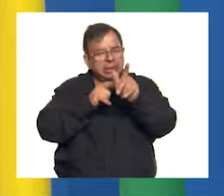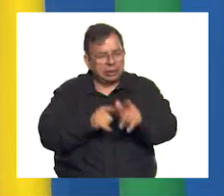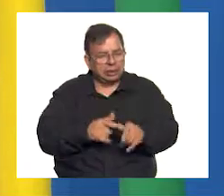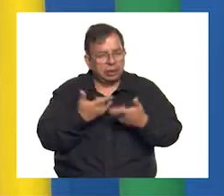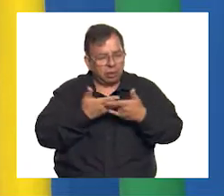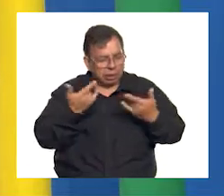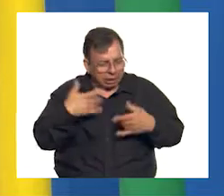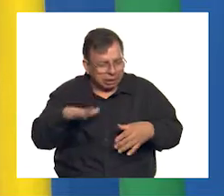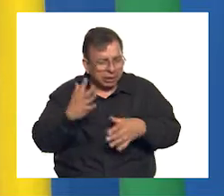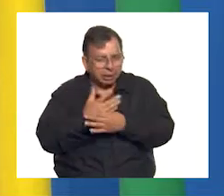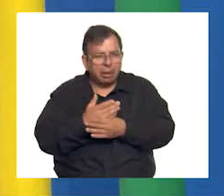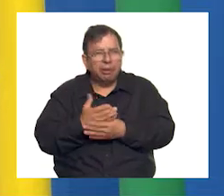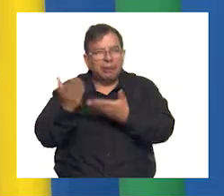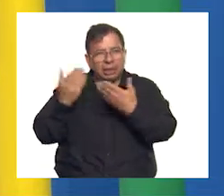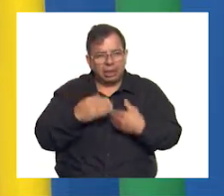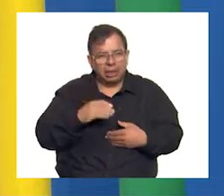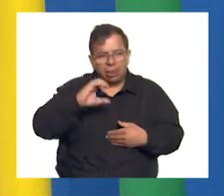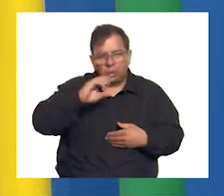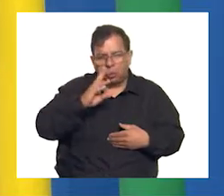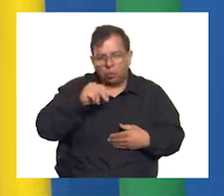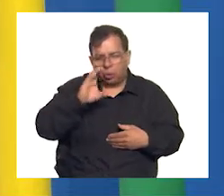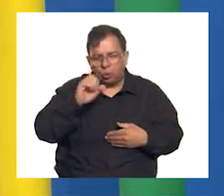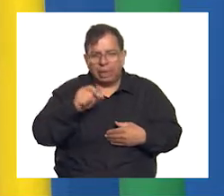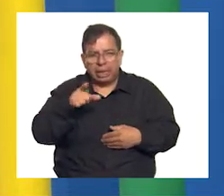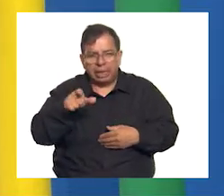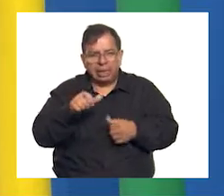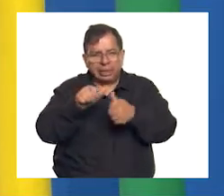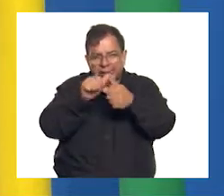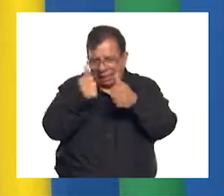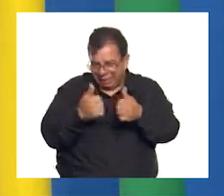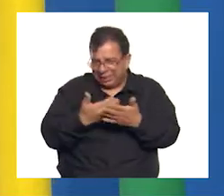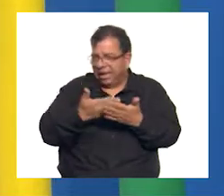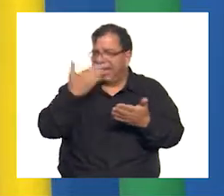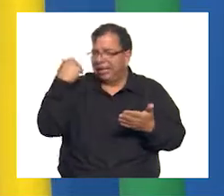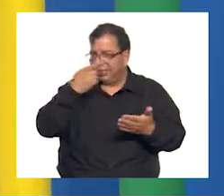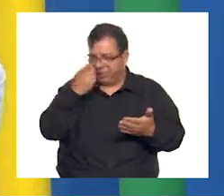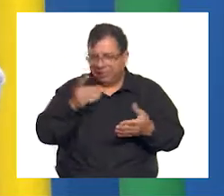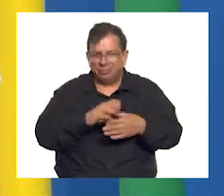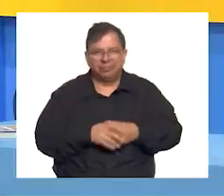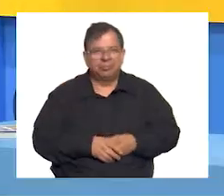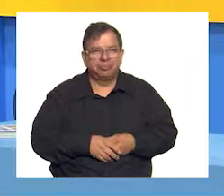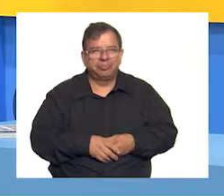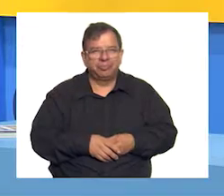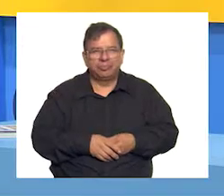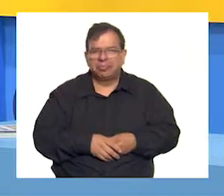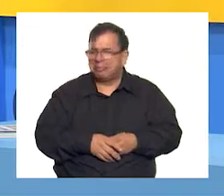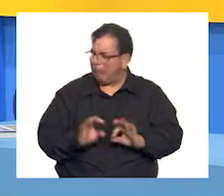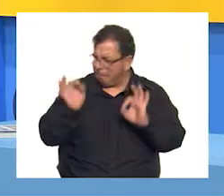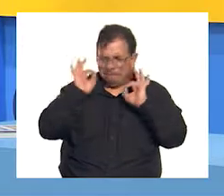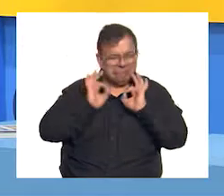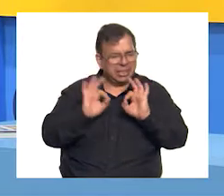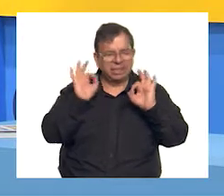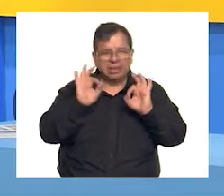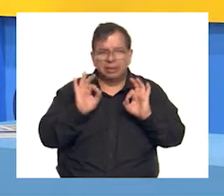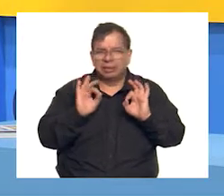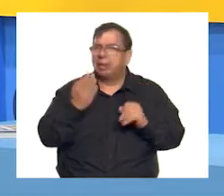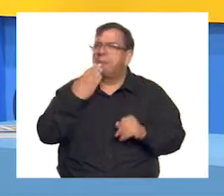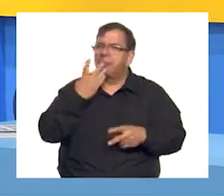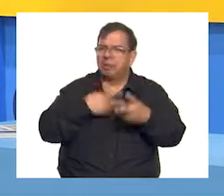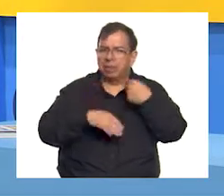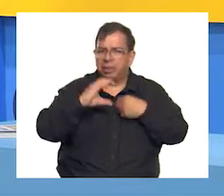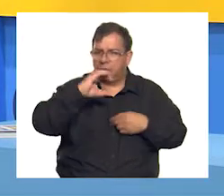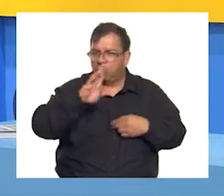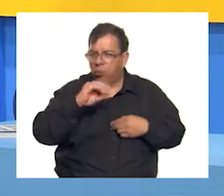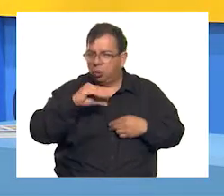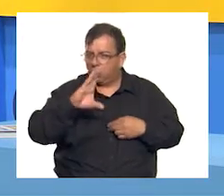la bienvenida al Cucú, quien es el artista del que te hablé al principio de la sesión? ¡Fantástico! Pues bienvenido,